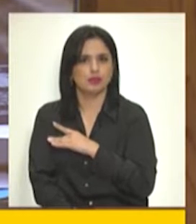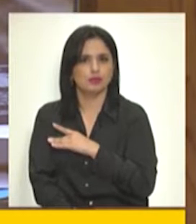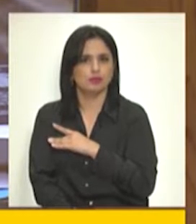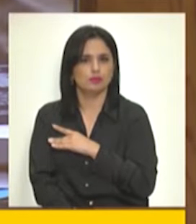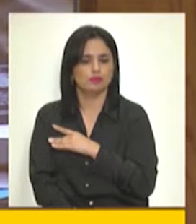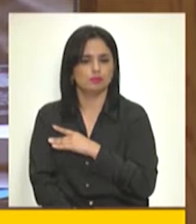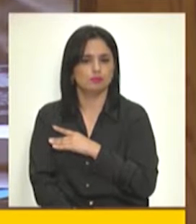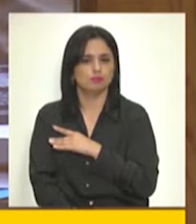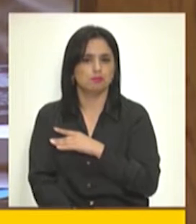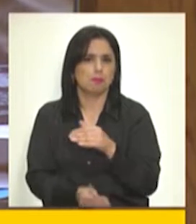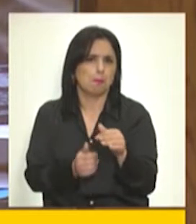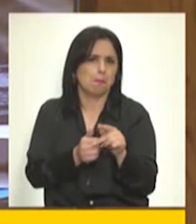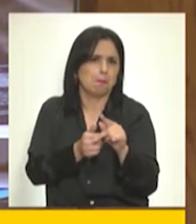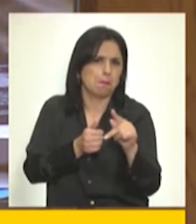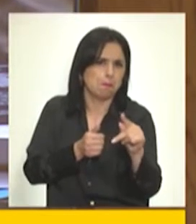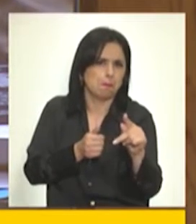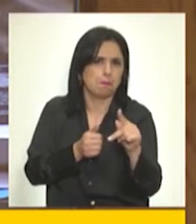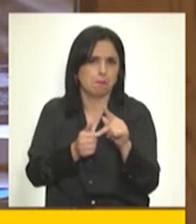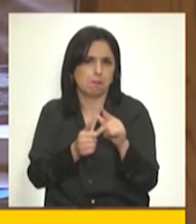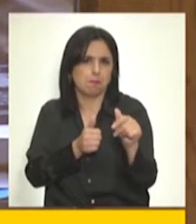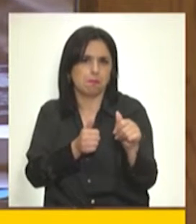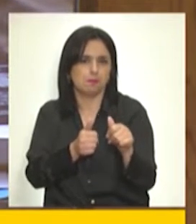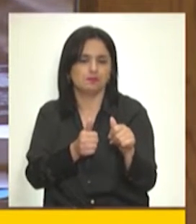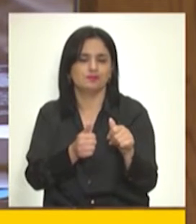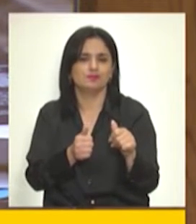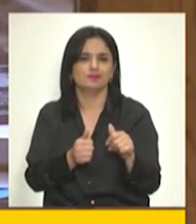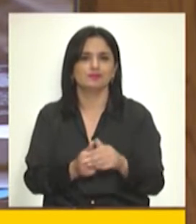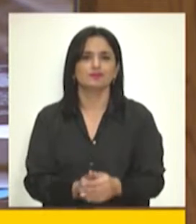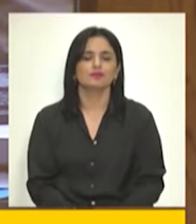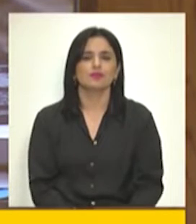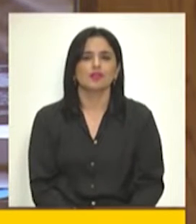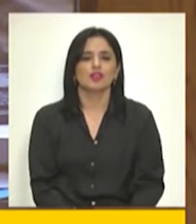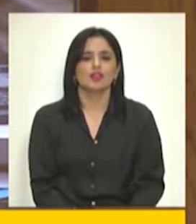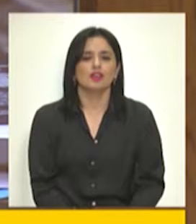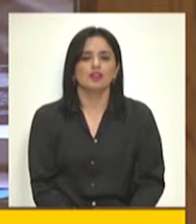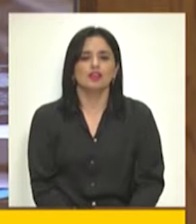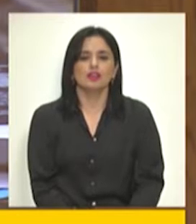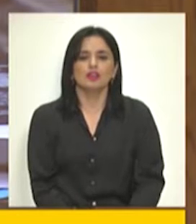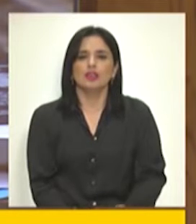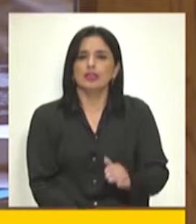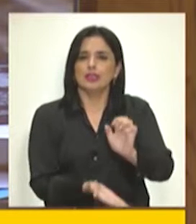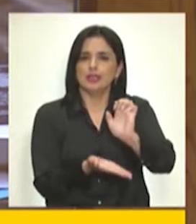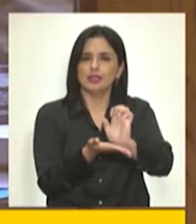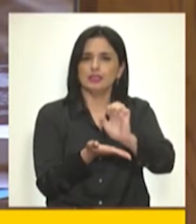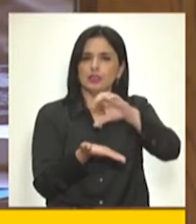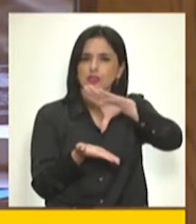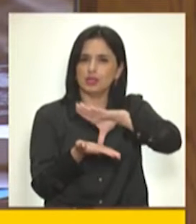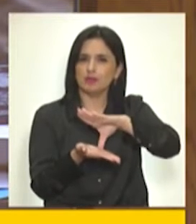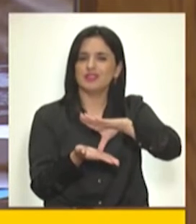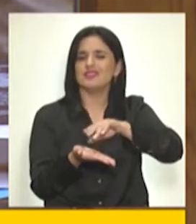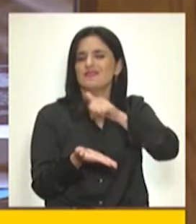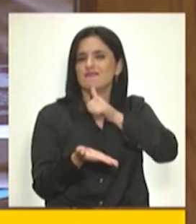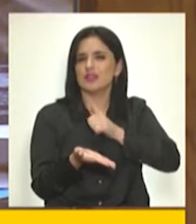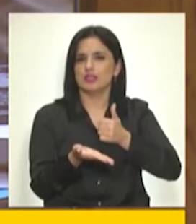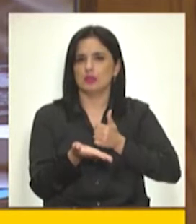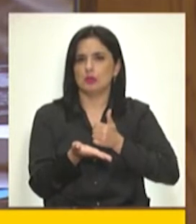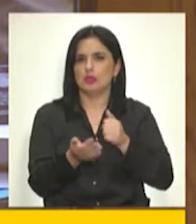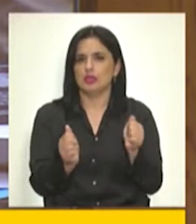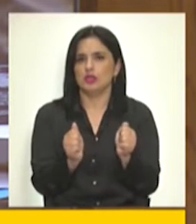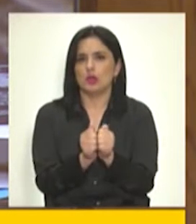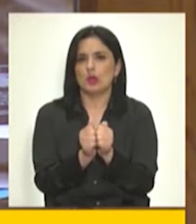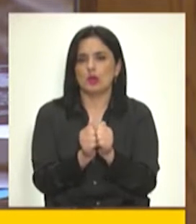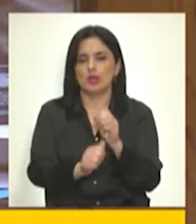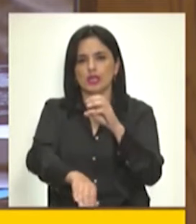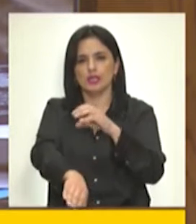kilómetros más allá o unos kilómetros más acá por eso creo que el estado y el país tiene una enorme deuda con la región de aysén y con coyhaique en particular